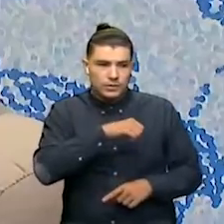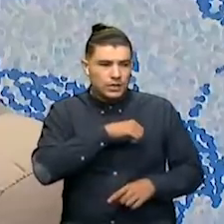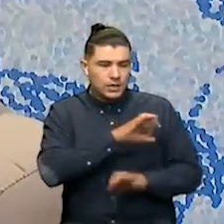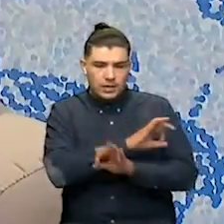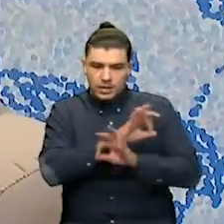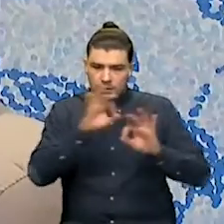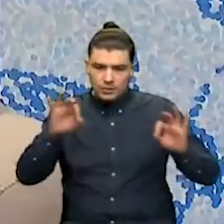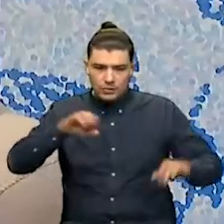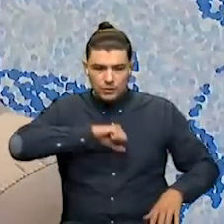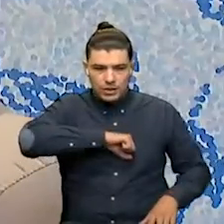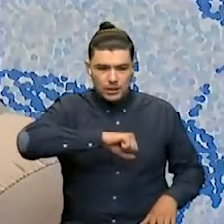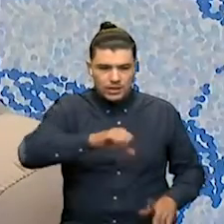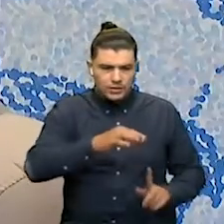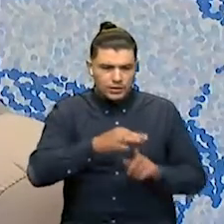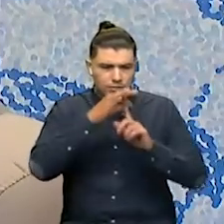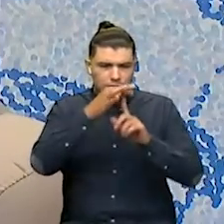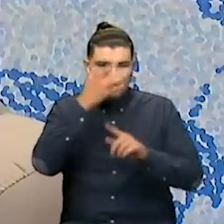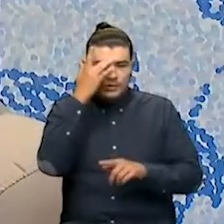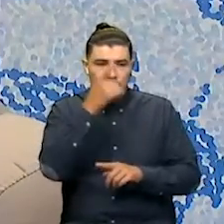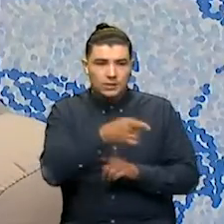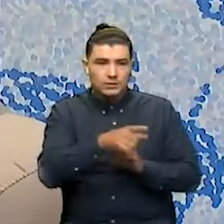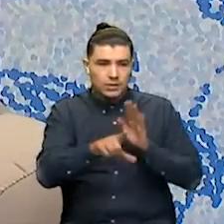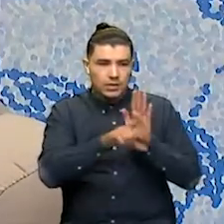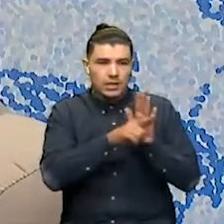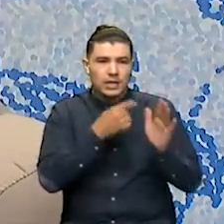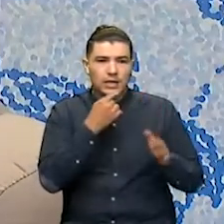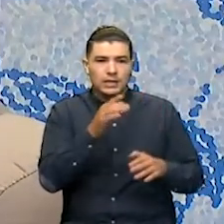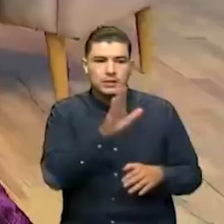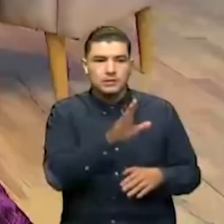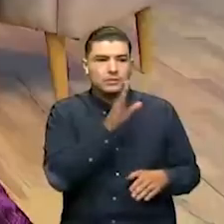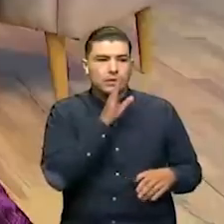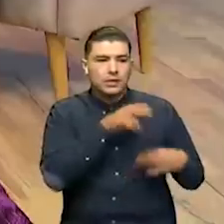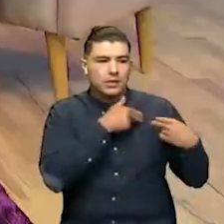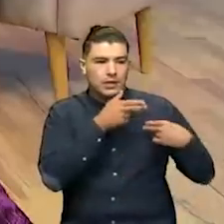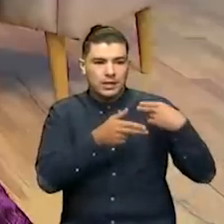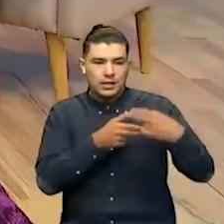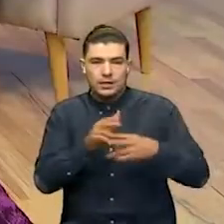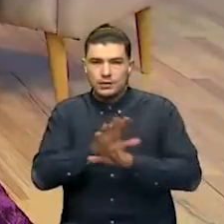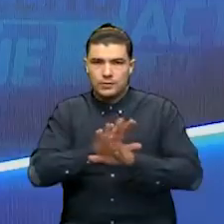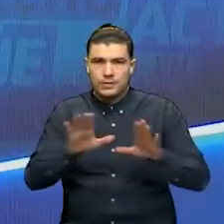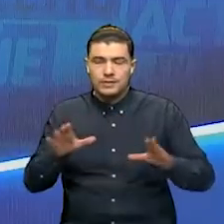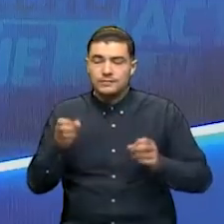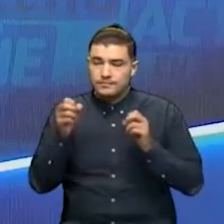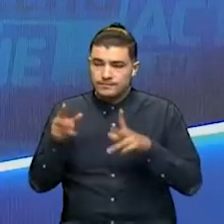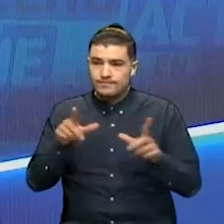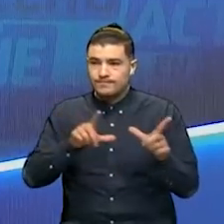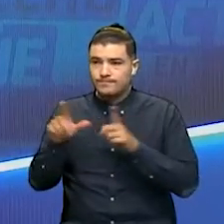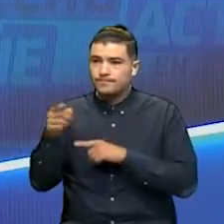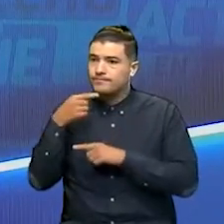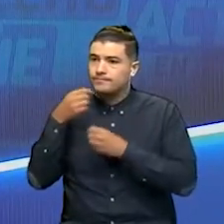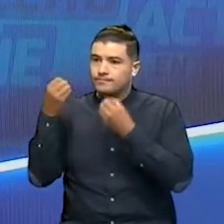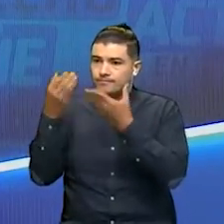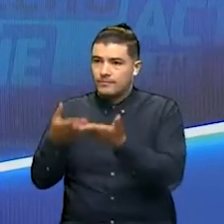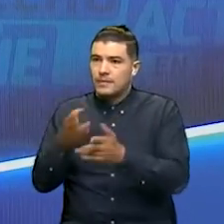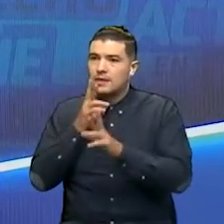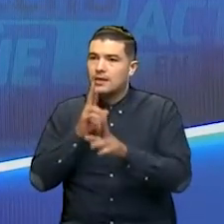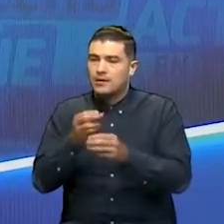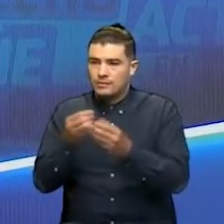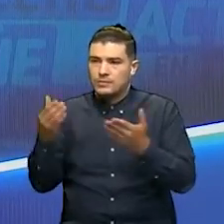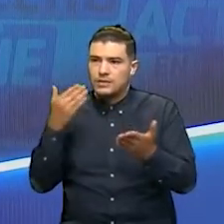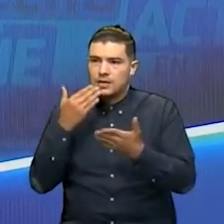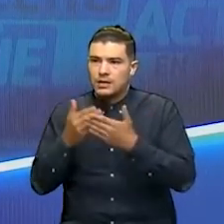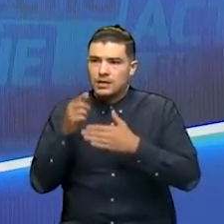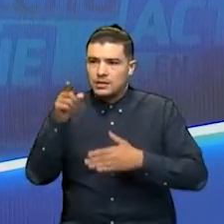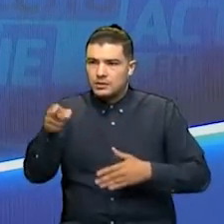derecho especial porque la ley dice quiénes heredan. Exactamente. Muy bien, pues ahí está Carolina la respuesta, muchas gracias por